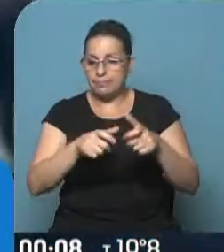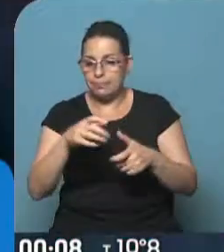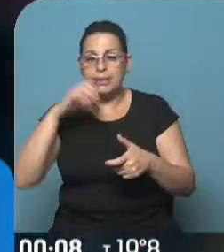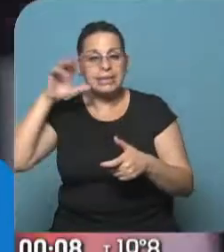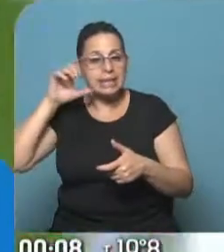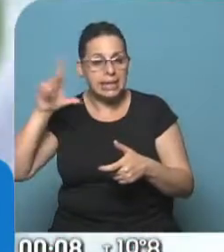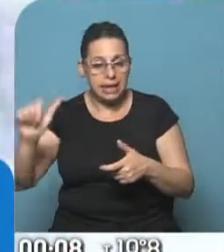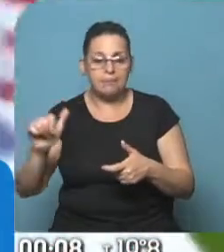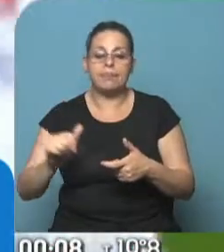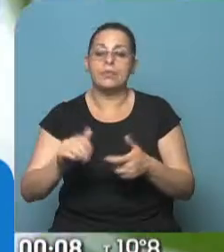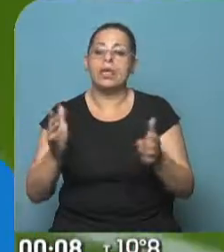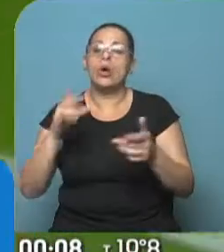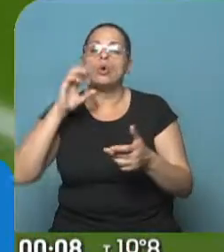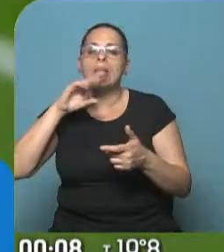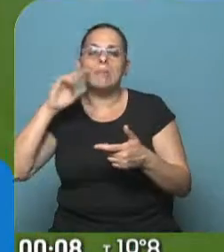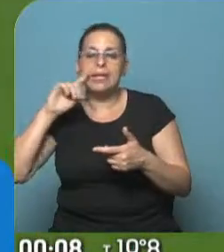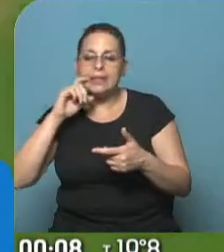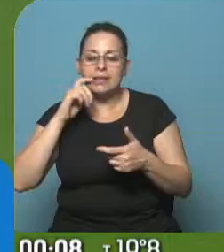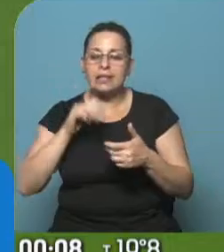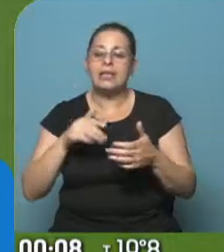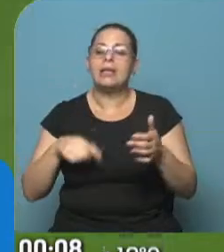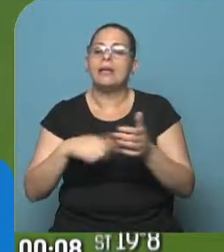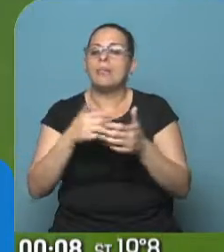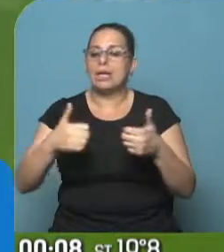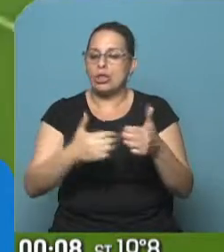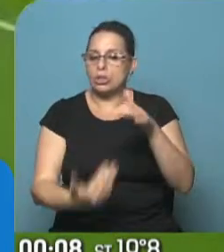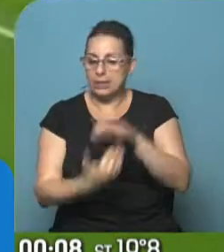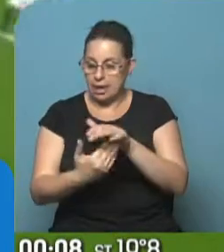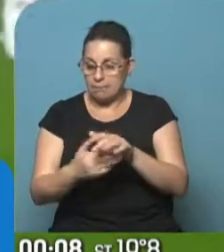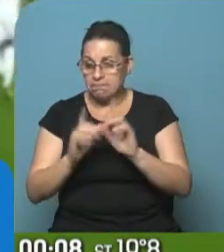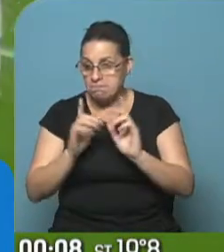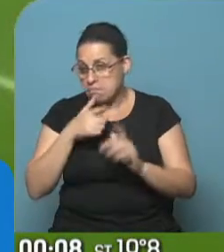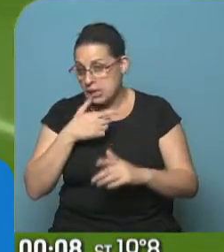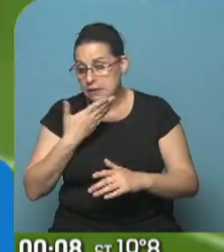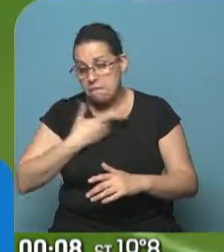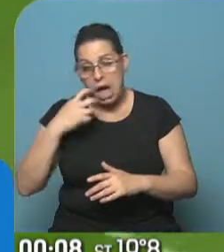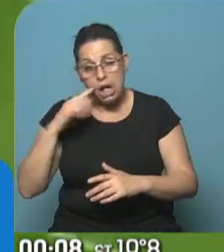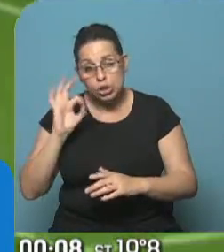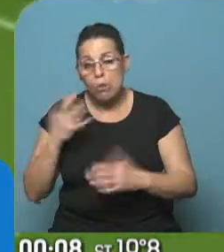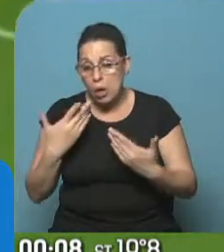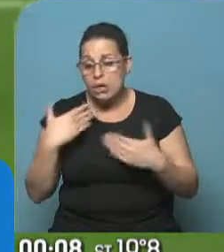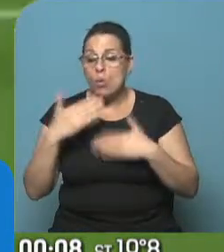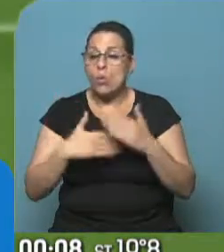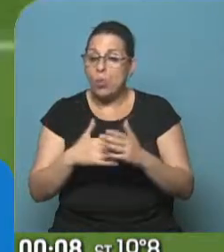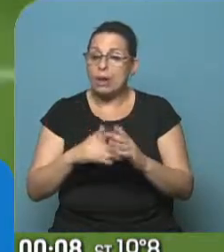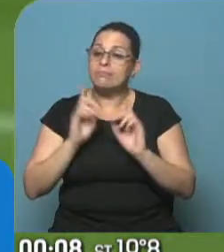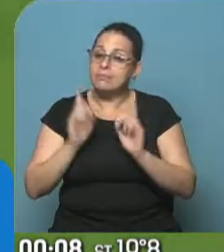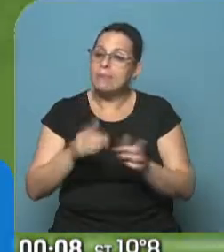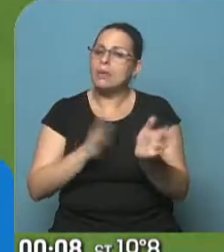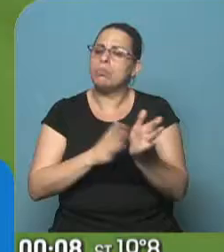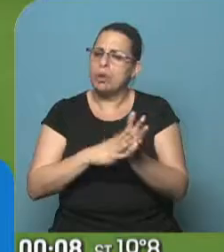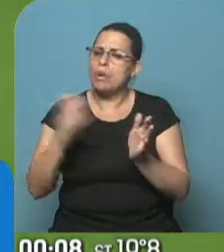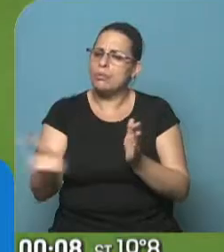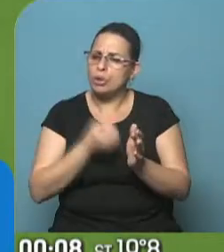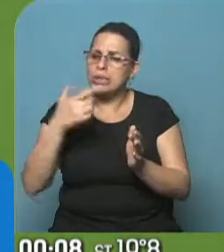Pesela, junto a Otamendi, de marcador central. Puede ser que juegue Facio, pero también habrá una prueba importante